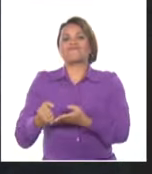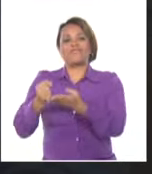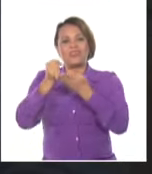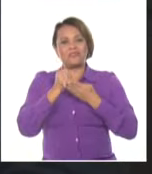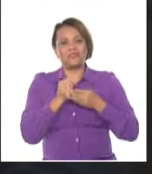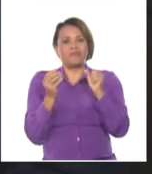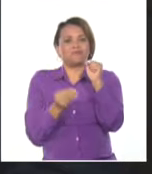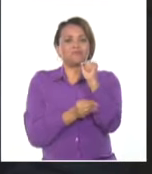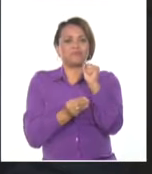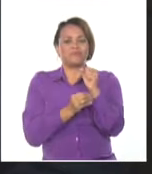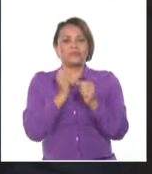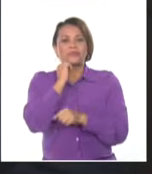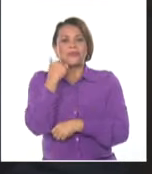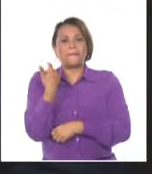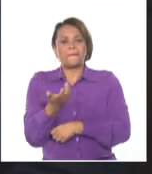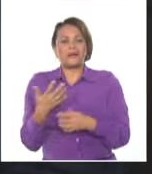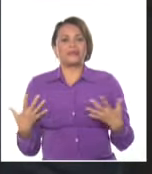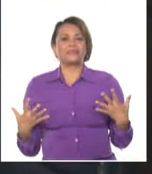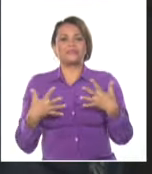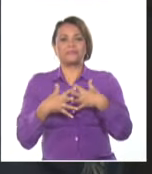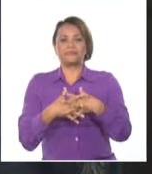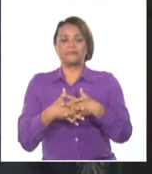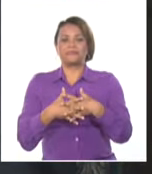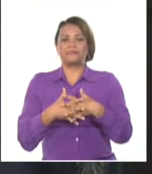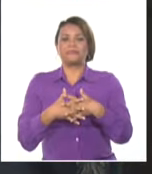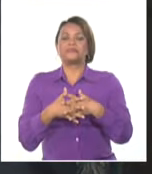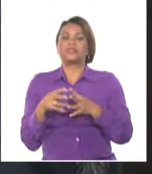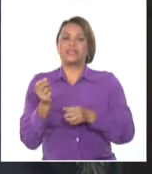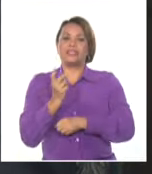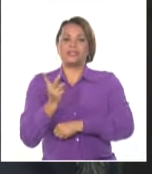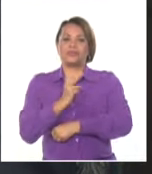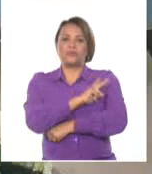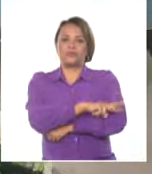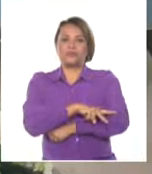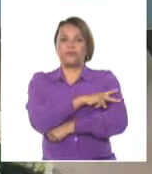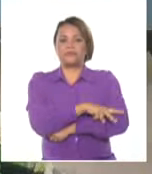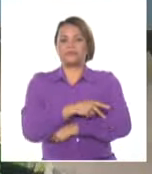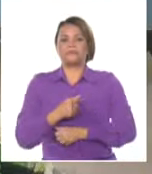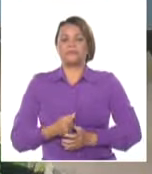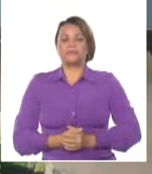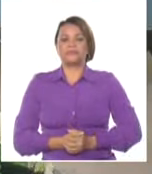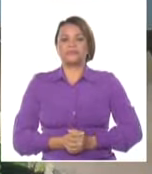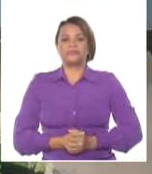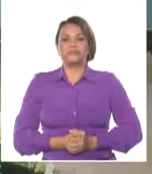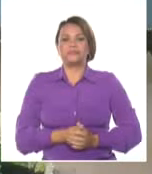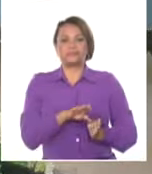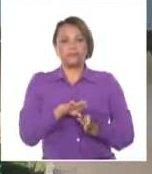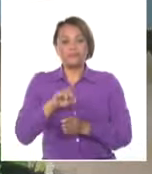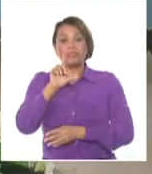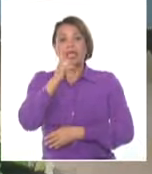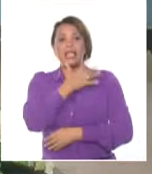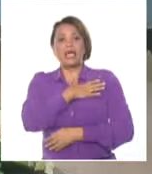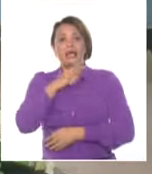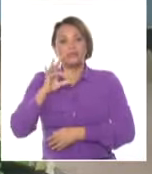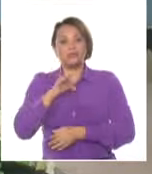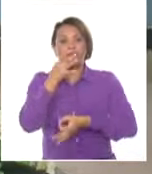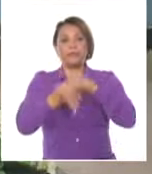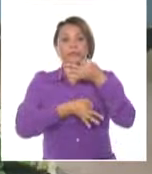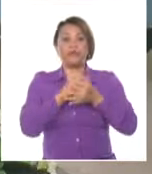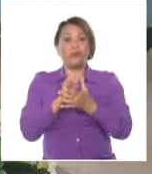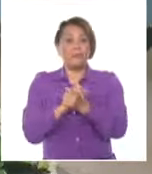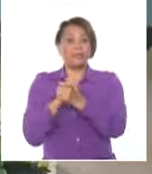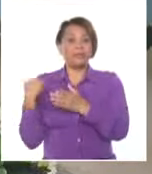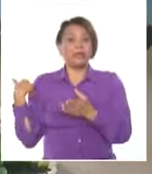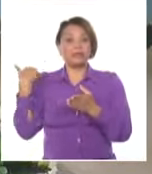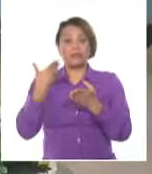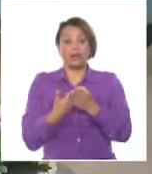fortaleciendo los lazos de amistad entre nuestro país. Esteban Lasso subrayó que la amistad existente entre